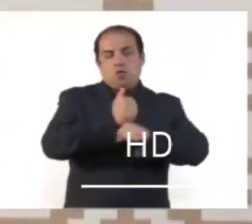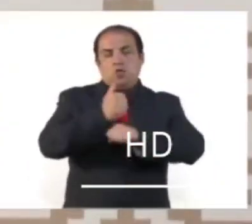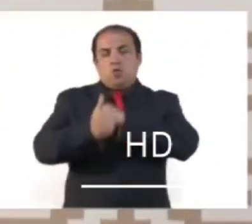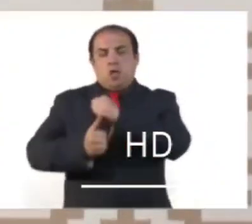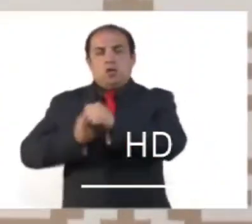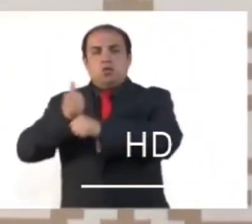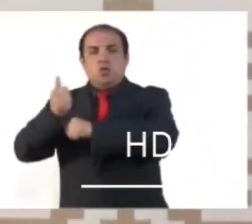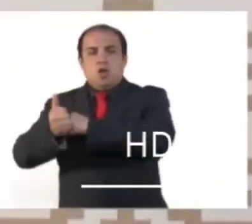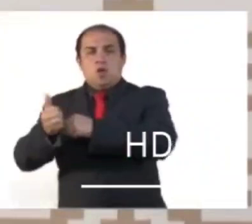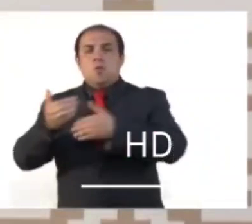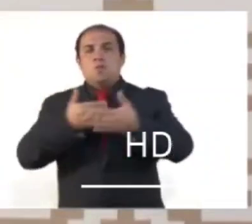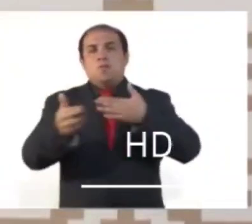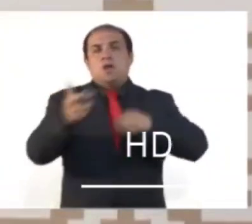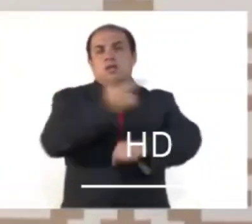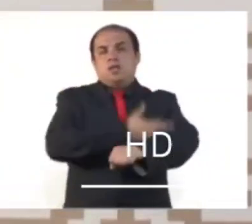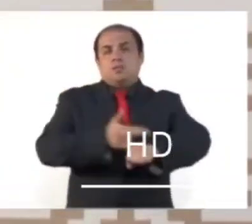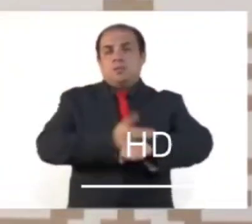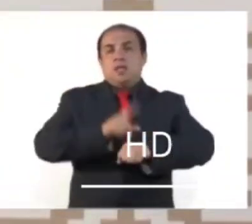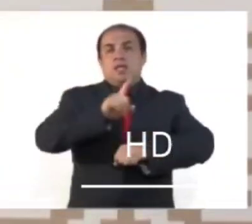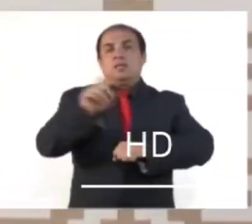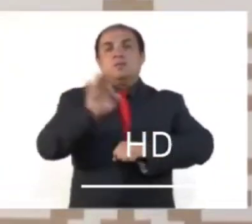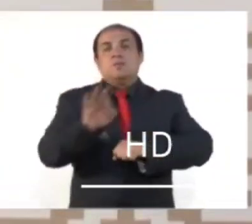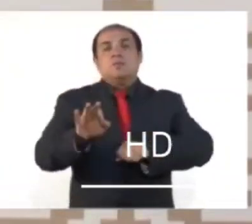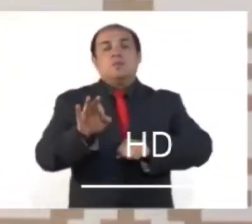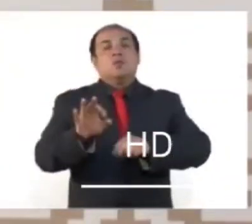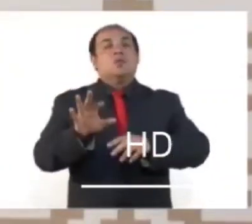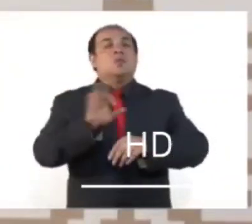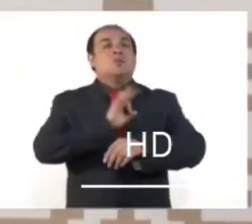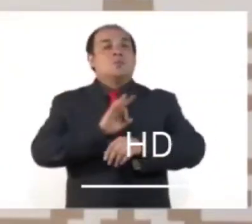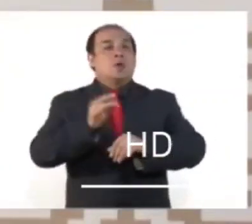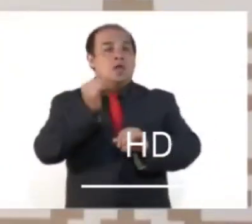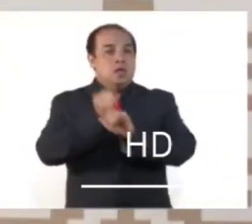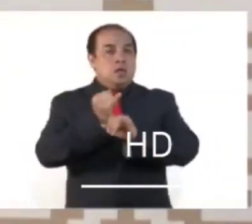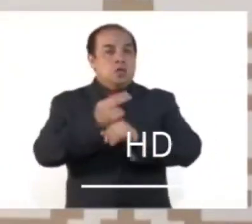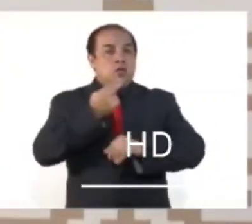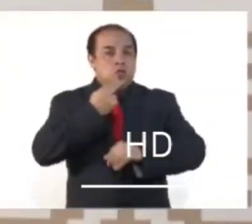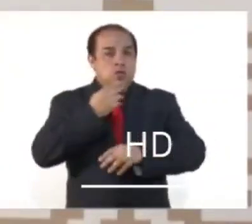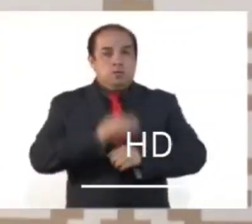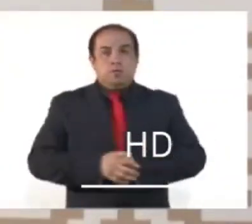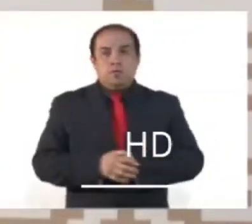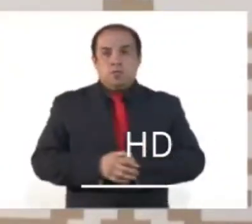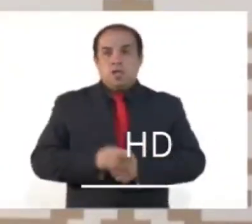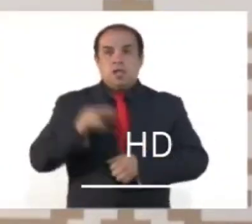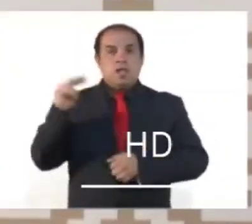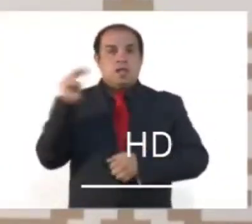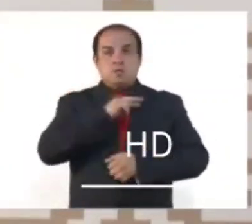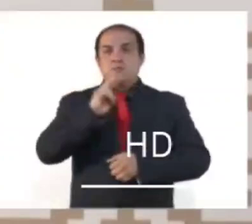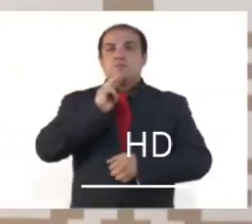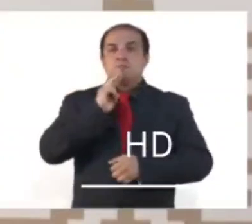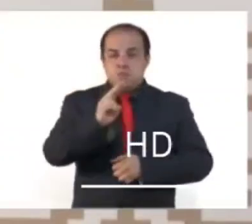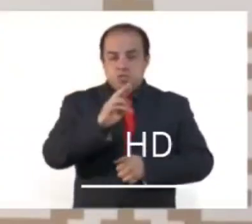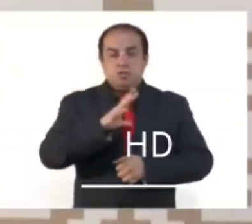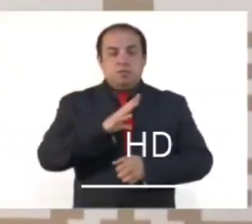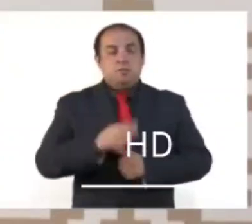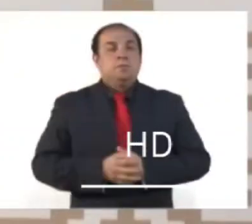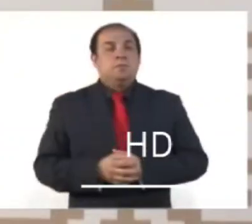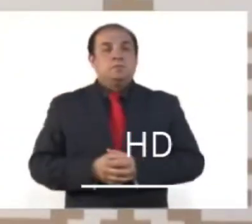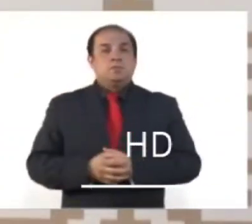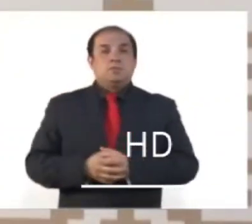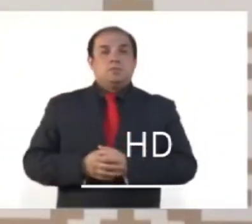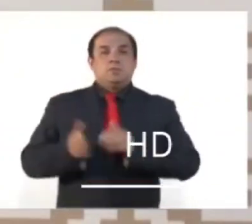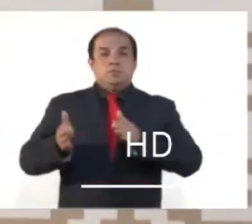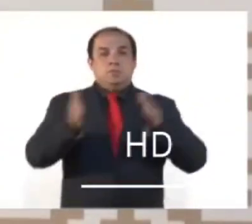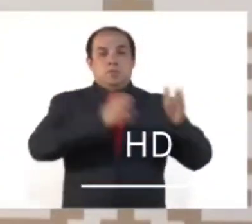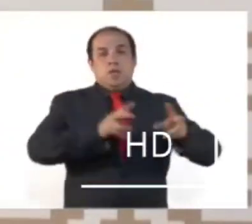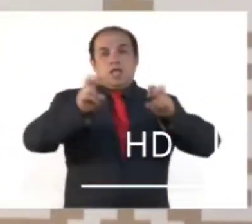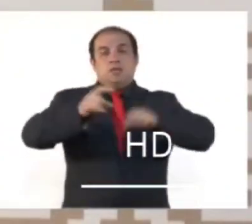hace en 100% en línea y con resolución inmediata. En materia de